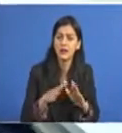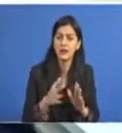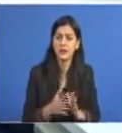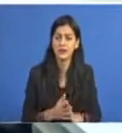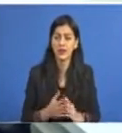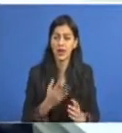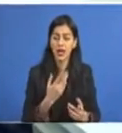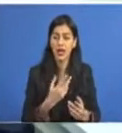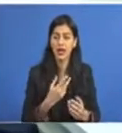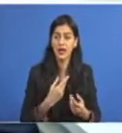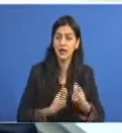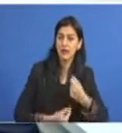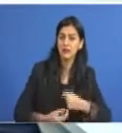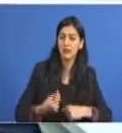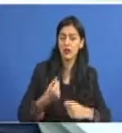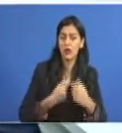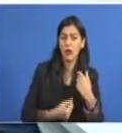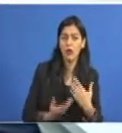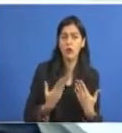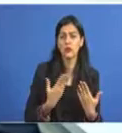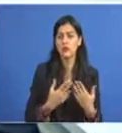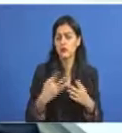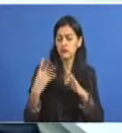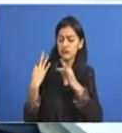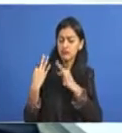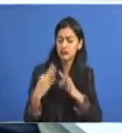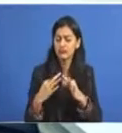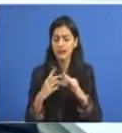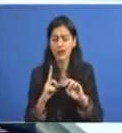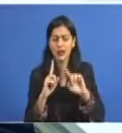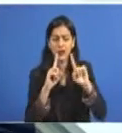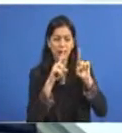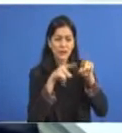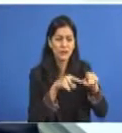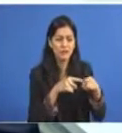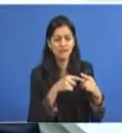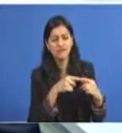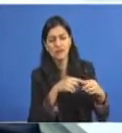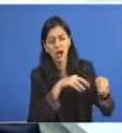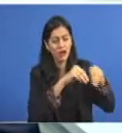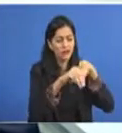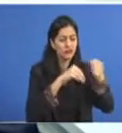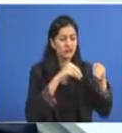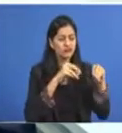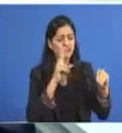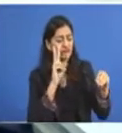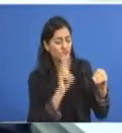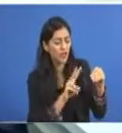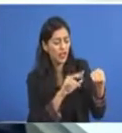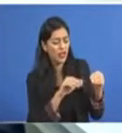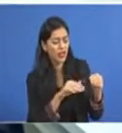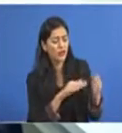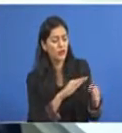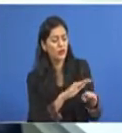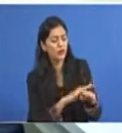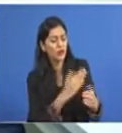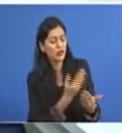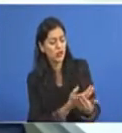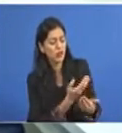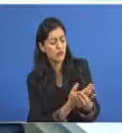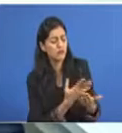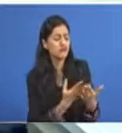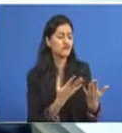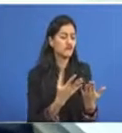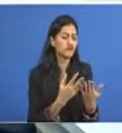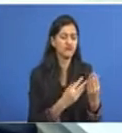negocio tradicional, como mencionaste, físicamente, tener en presencia, ver el producto, llevarlo ahora a este mundo competitivo del